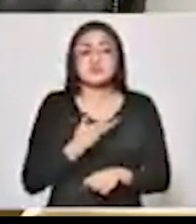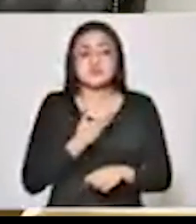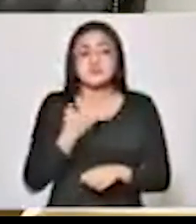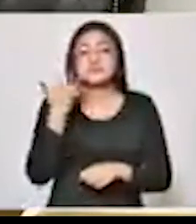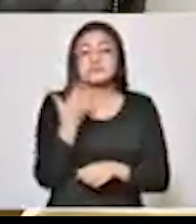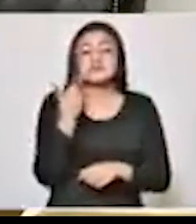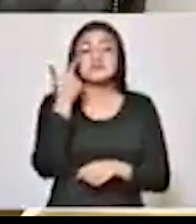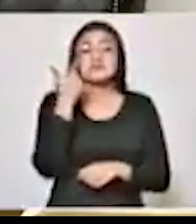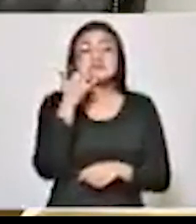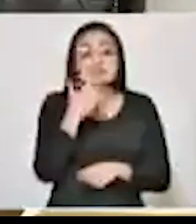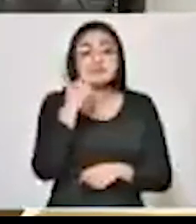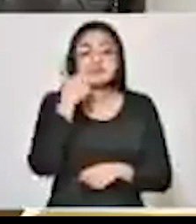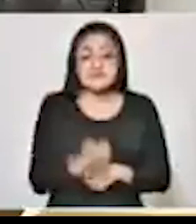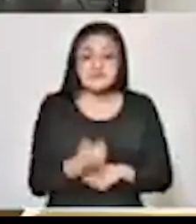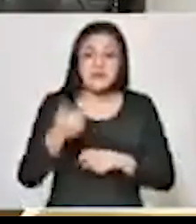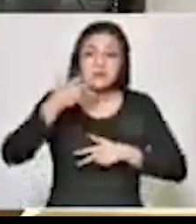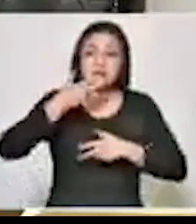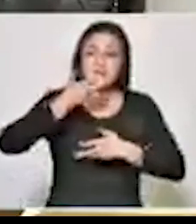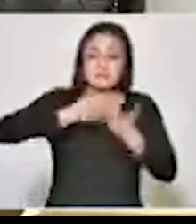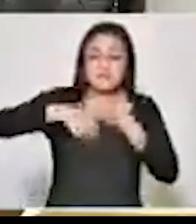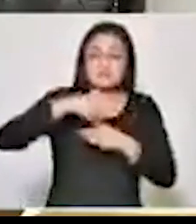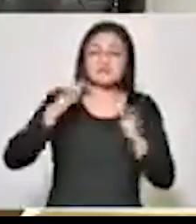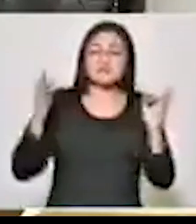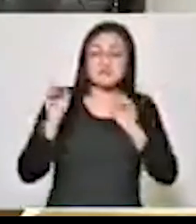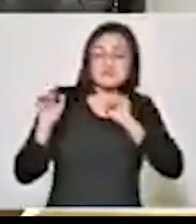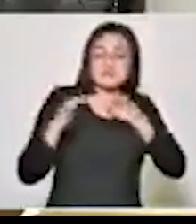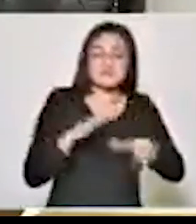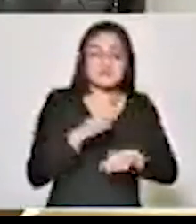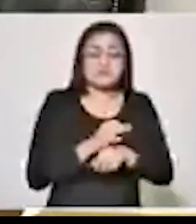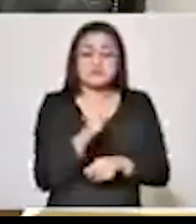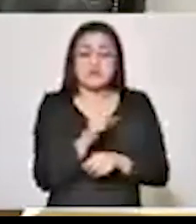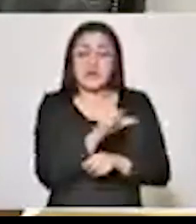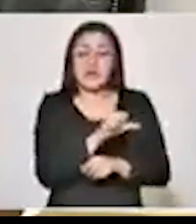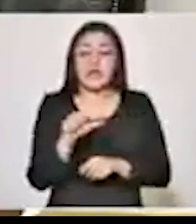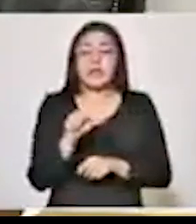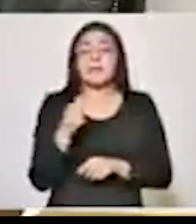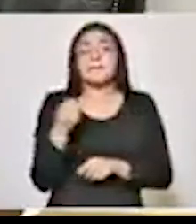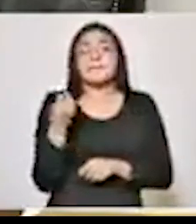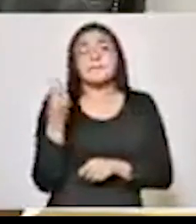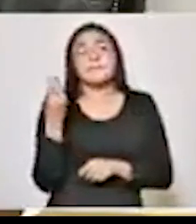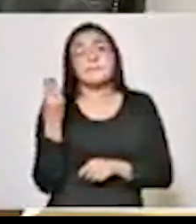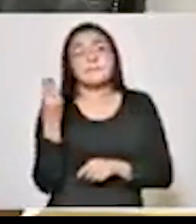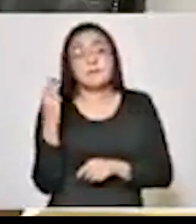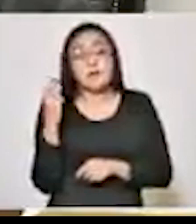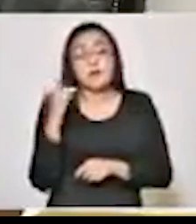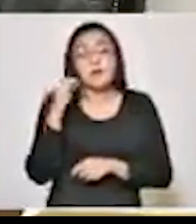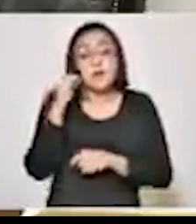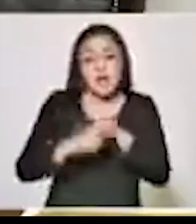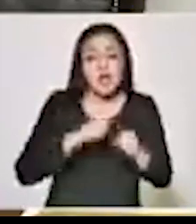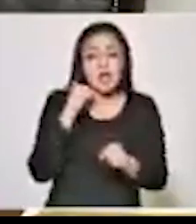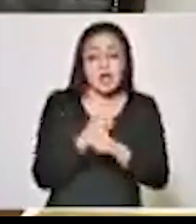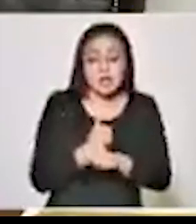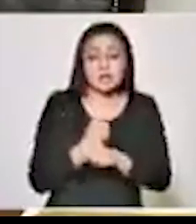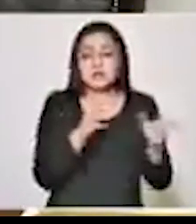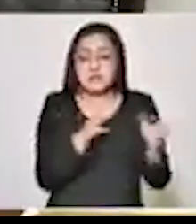pronosticados 56 frentes fríos para impactar entre septiembre y mayo del próximo año.